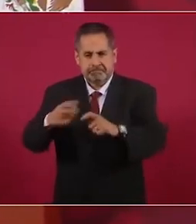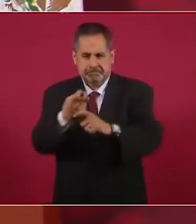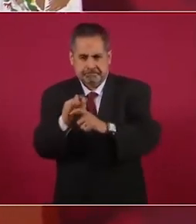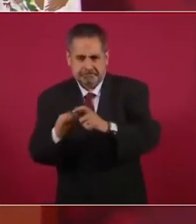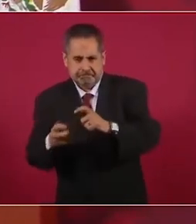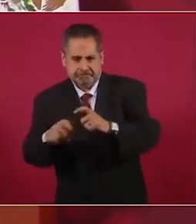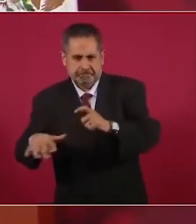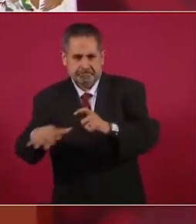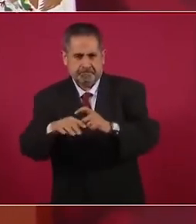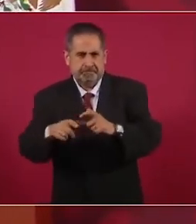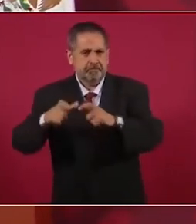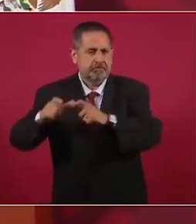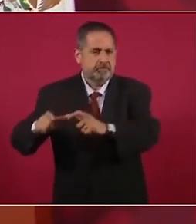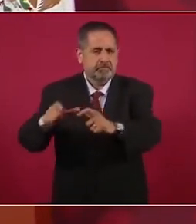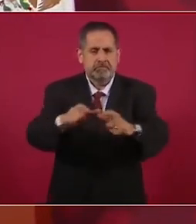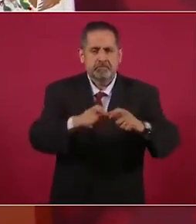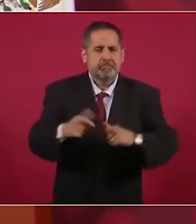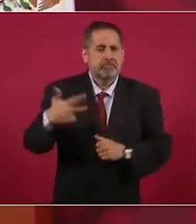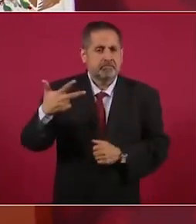Ocho.